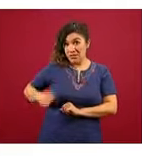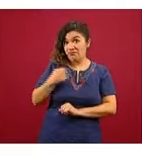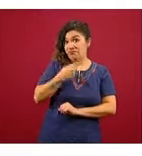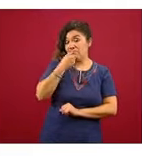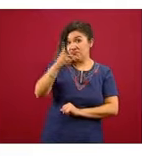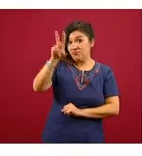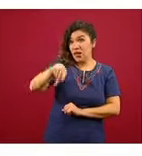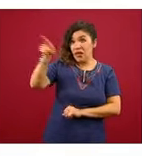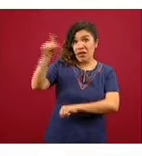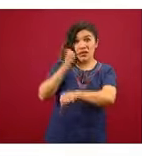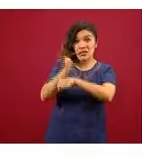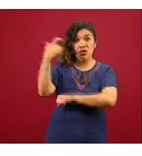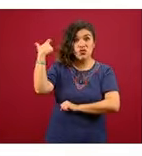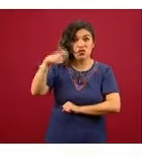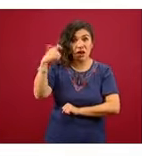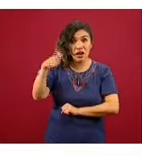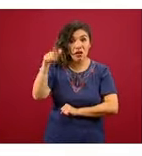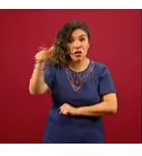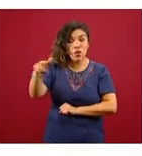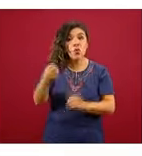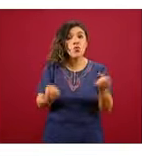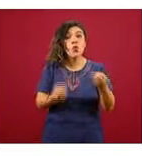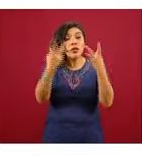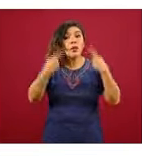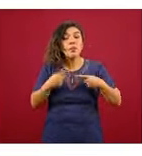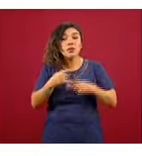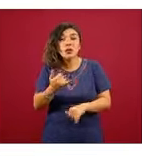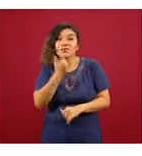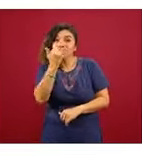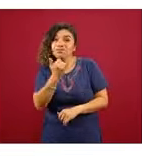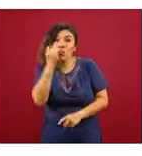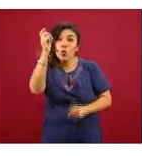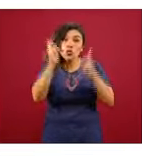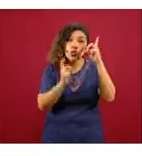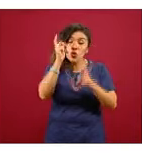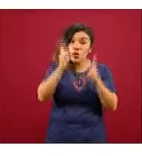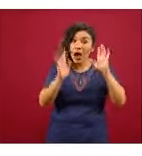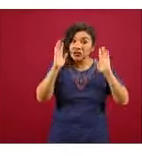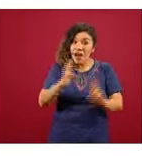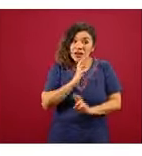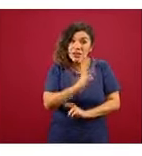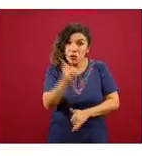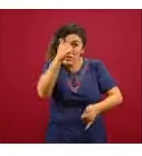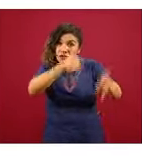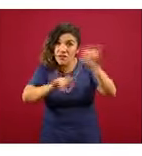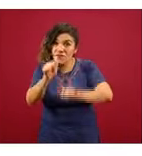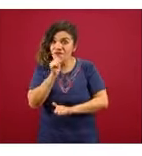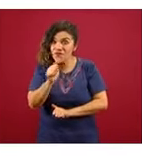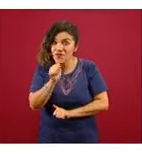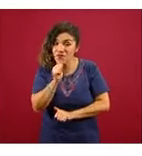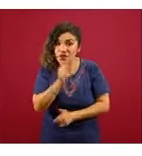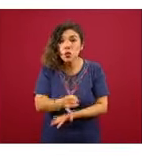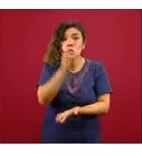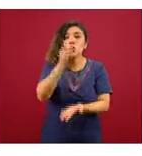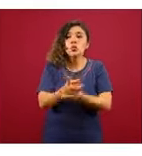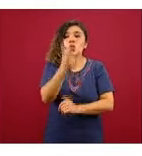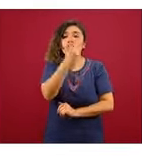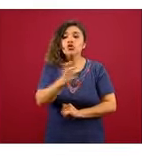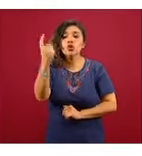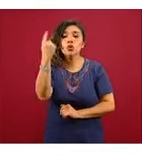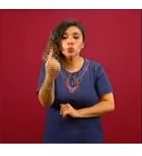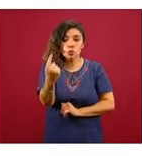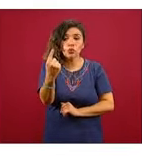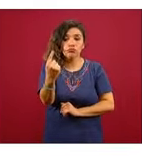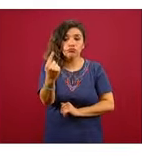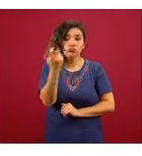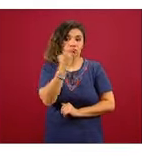estado de Querétaro que en relación de sus casos aún sospechosos, es decir, aquellos que todavía no tienen un resultado, son solamente 201.